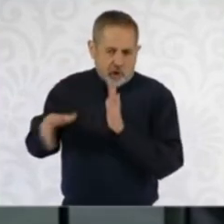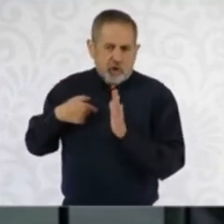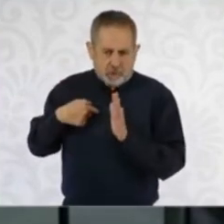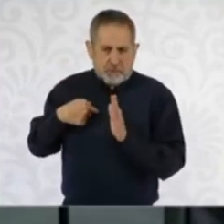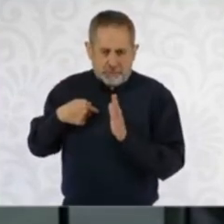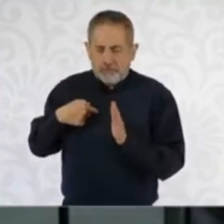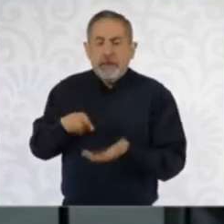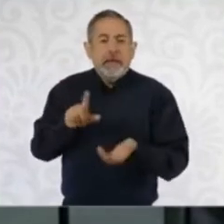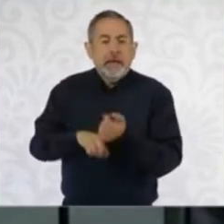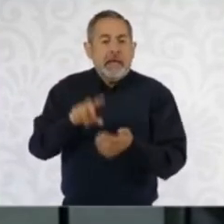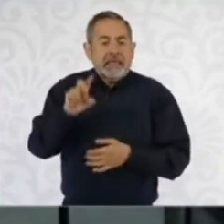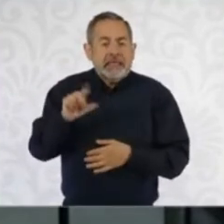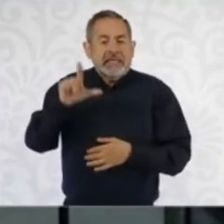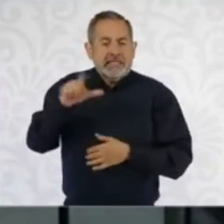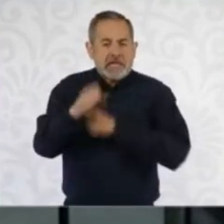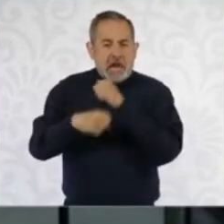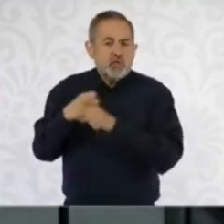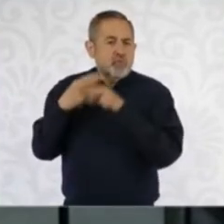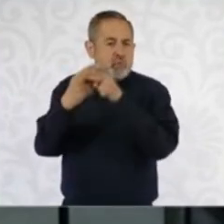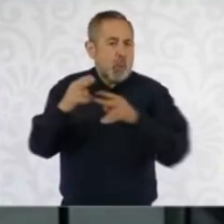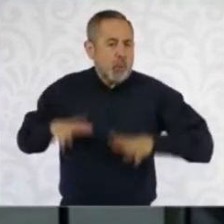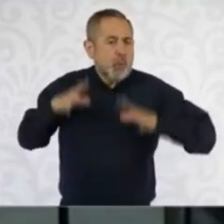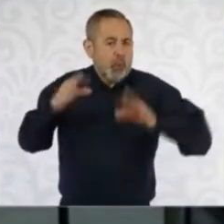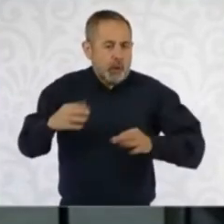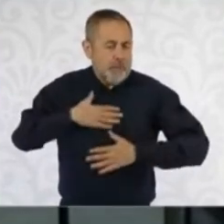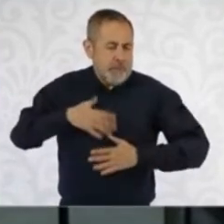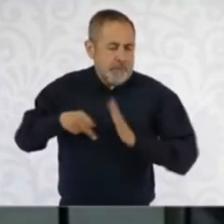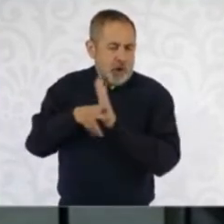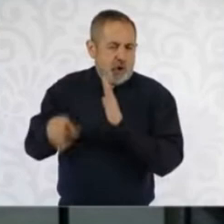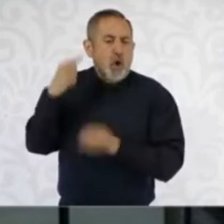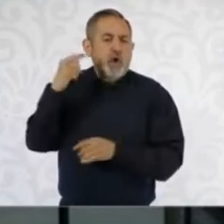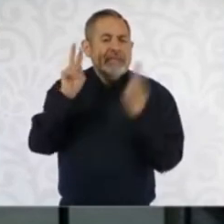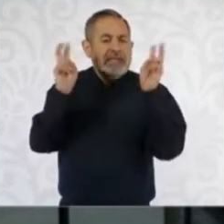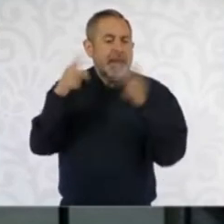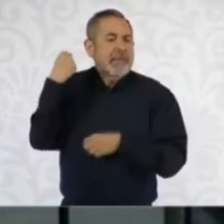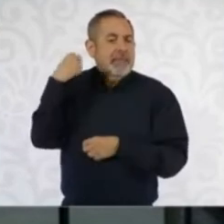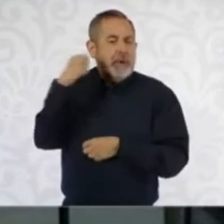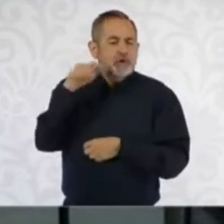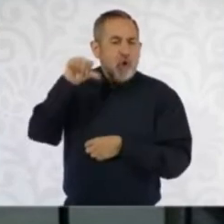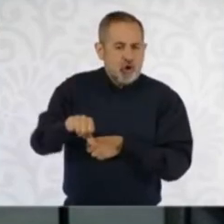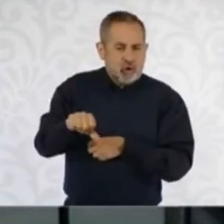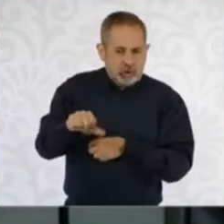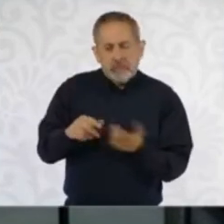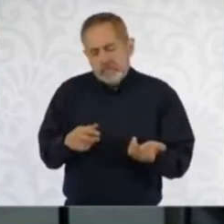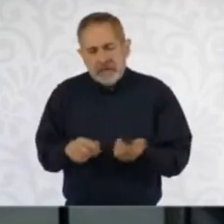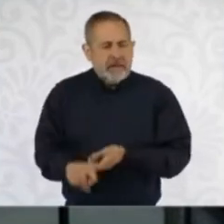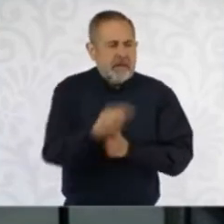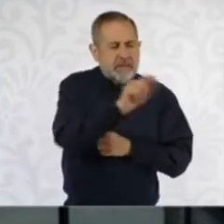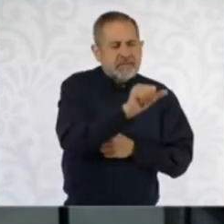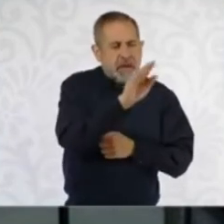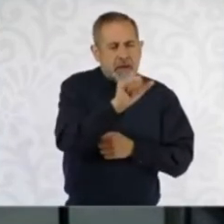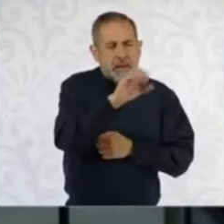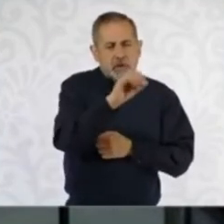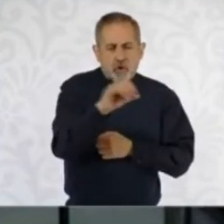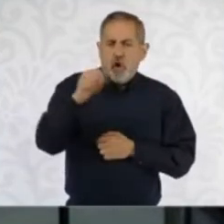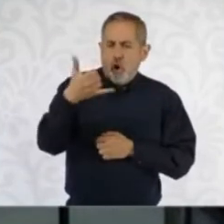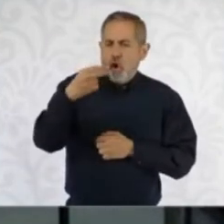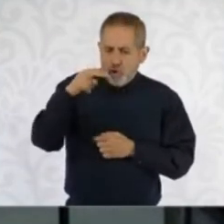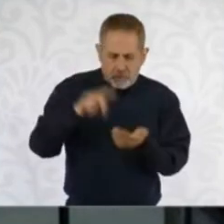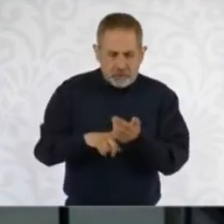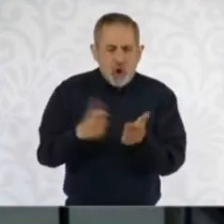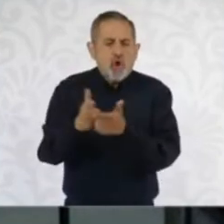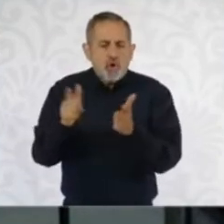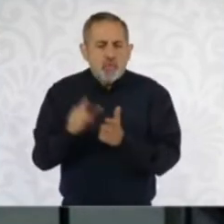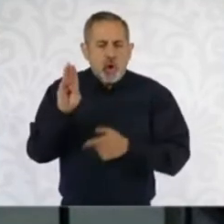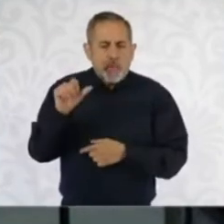años de compromiso de estar informando al pueblo de México, de estar pues al pie del cañón. Tabasco Hoy crea Diario Basta, y bueno,